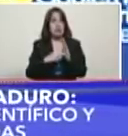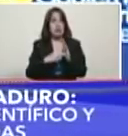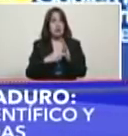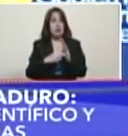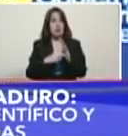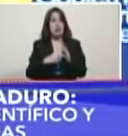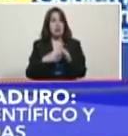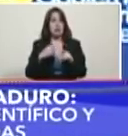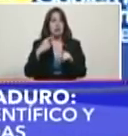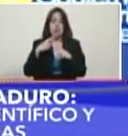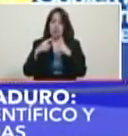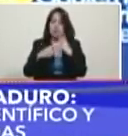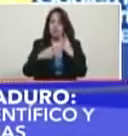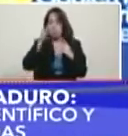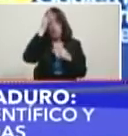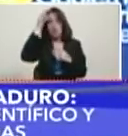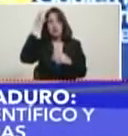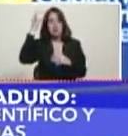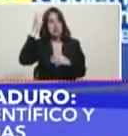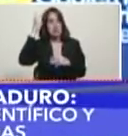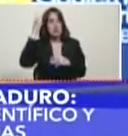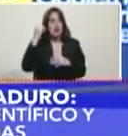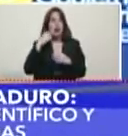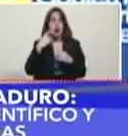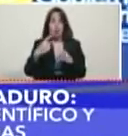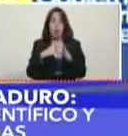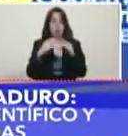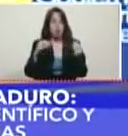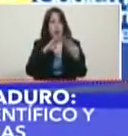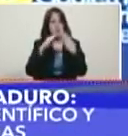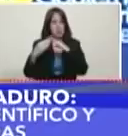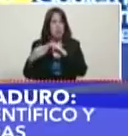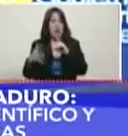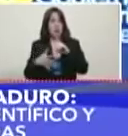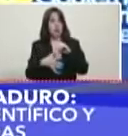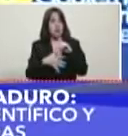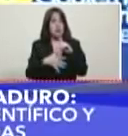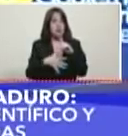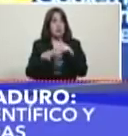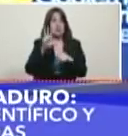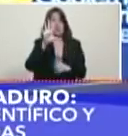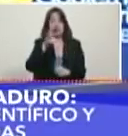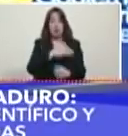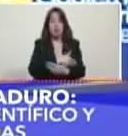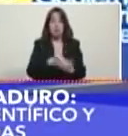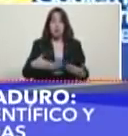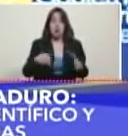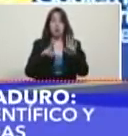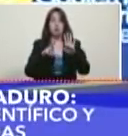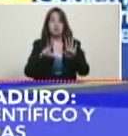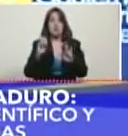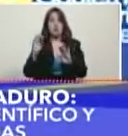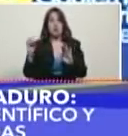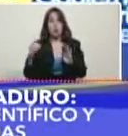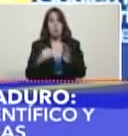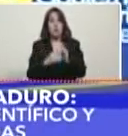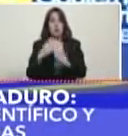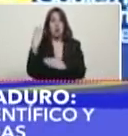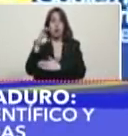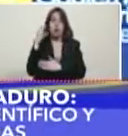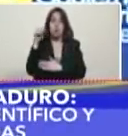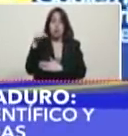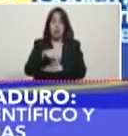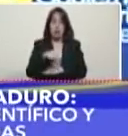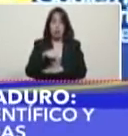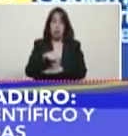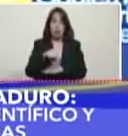palestina. A toda la comunidad latinoamericana, a los 5.800.000 colombianos y colombianas que hay aquí. A